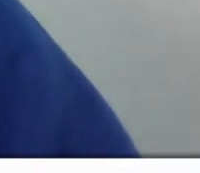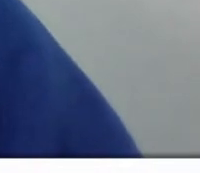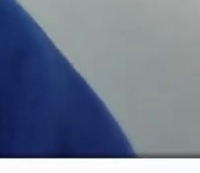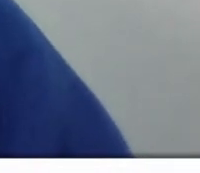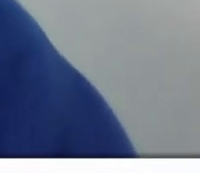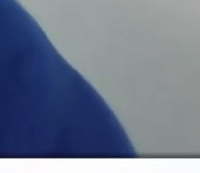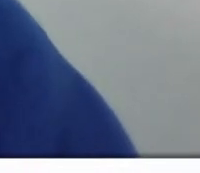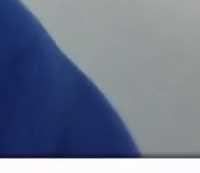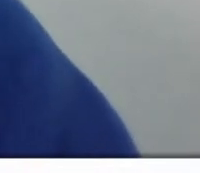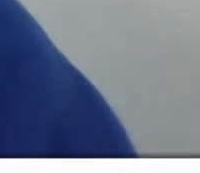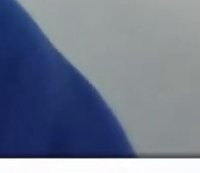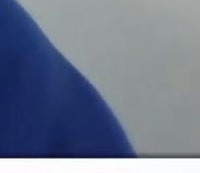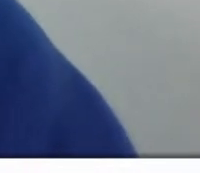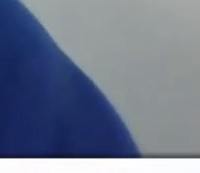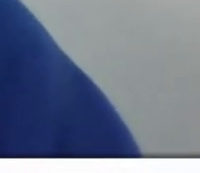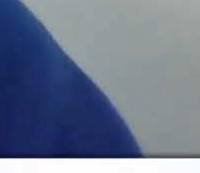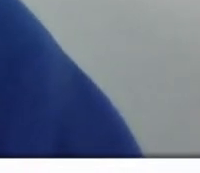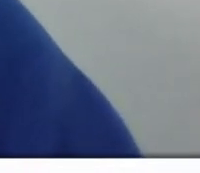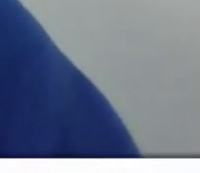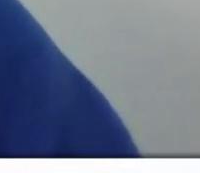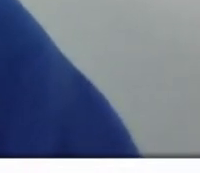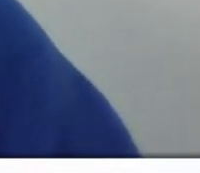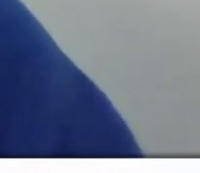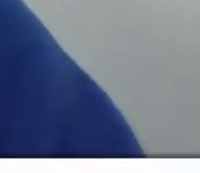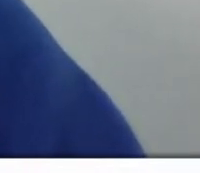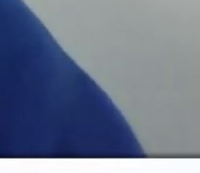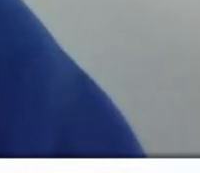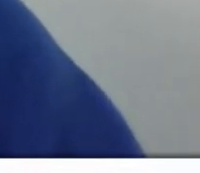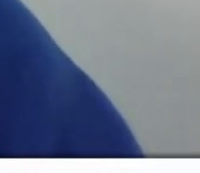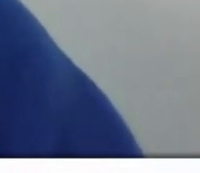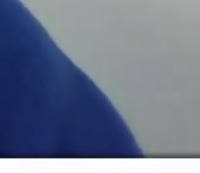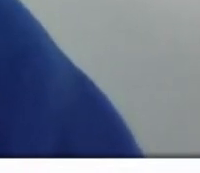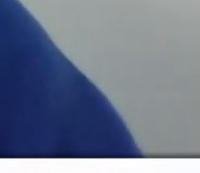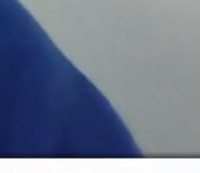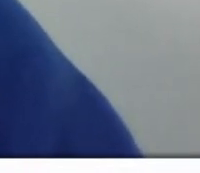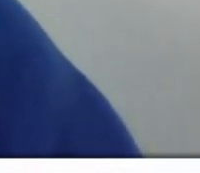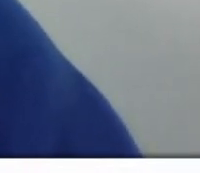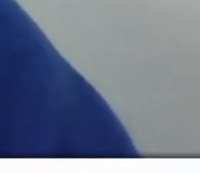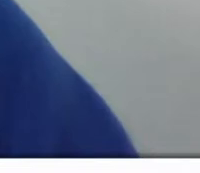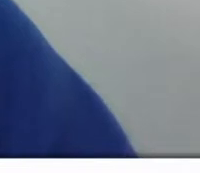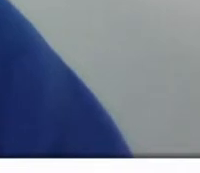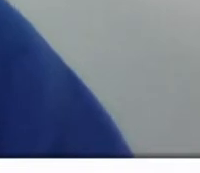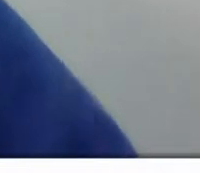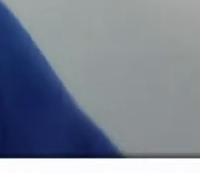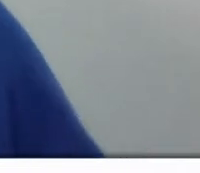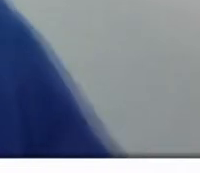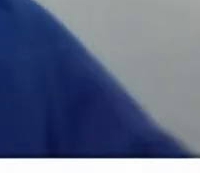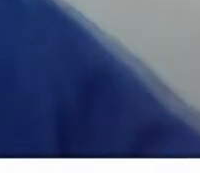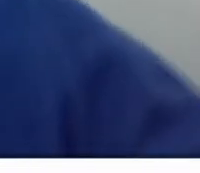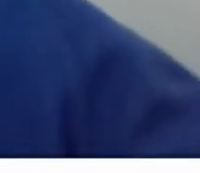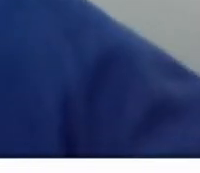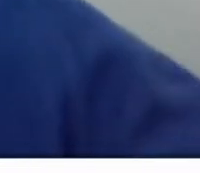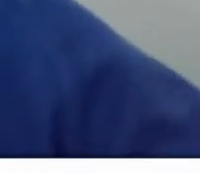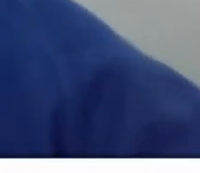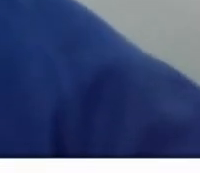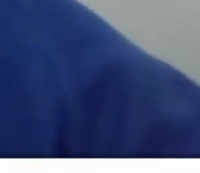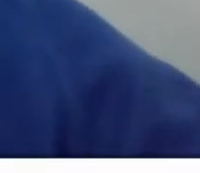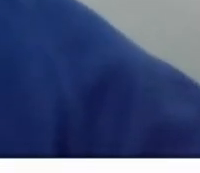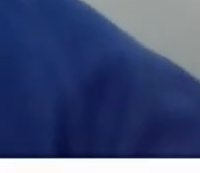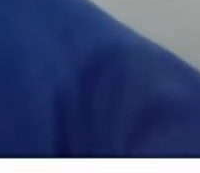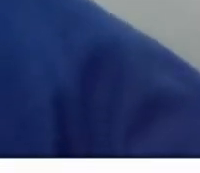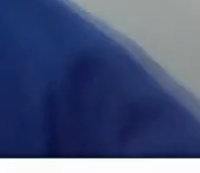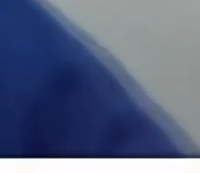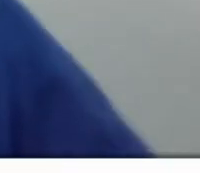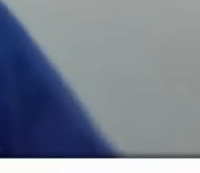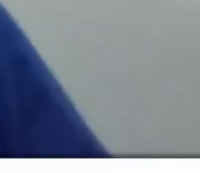Creo que la declaración que hizo el gobernador de la provincia, que la vi más para la red